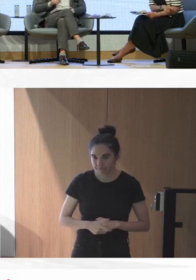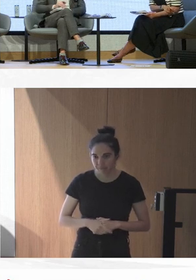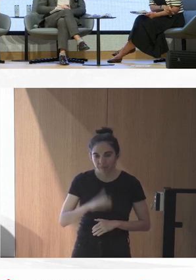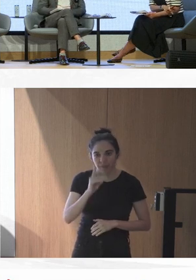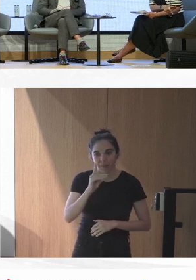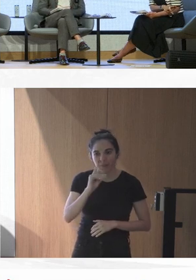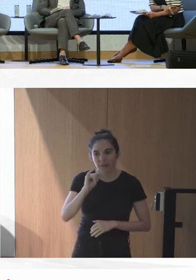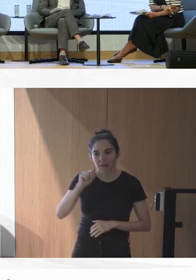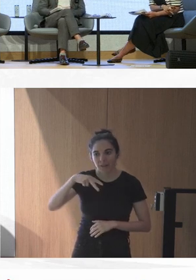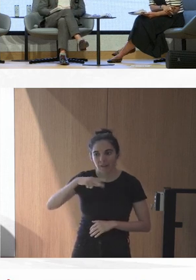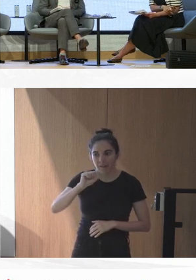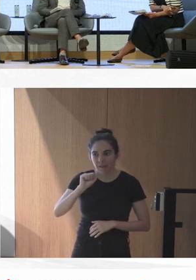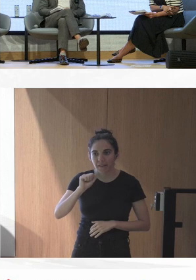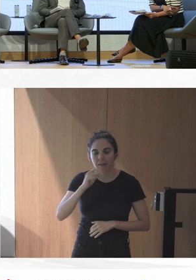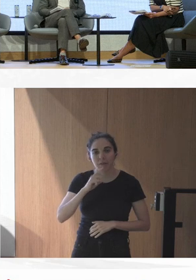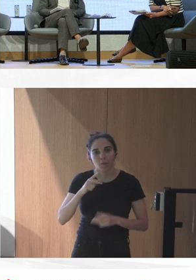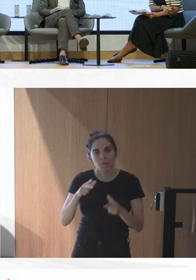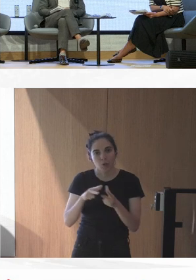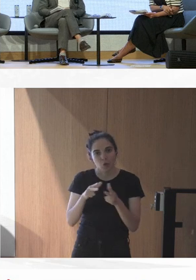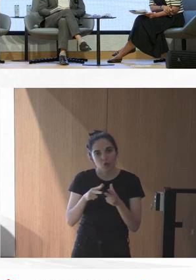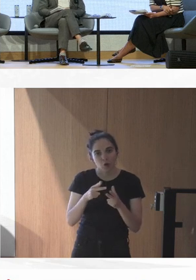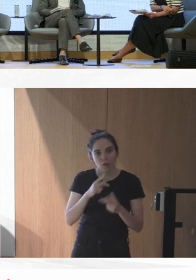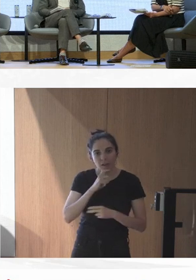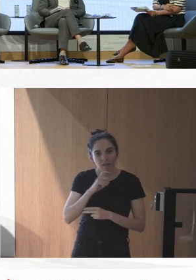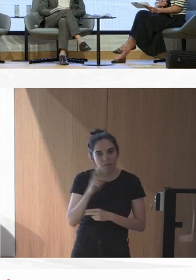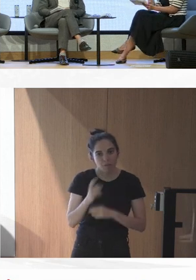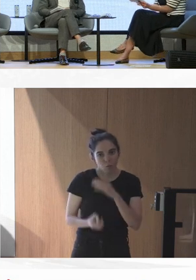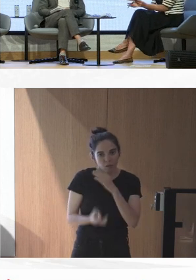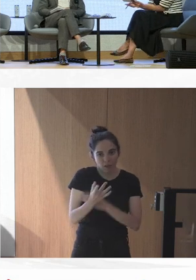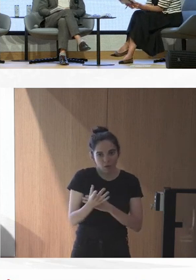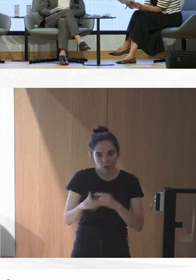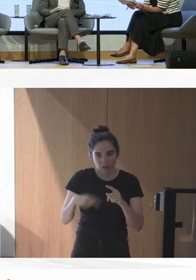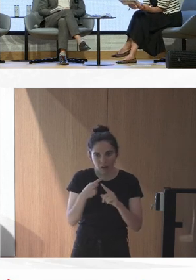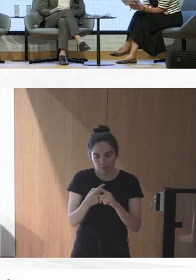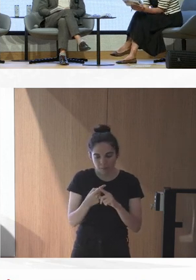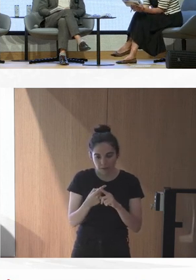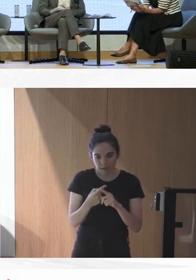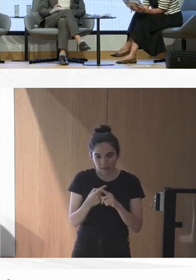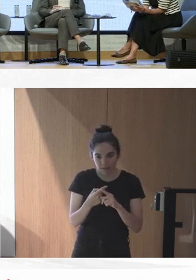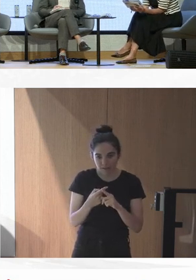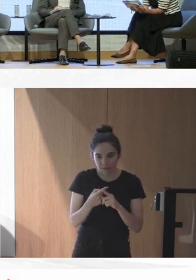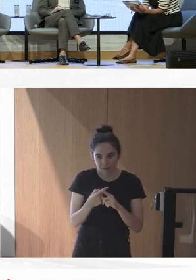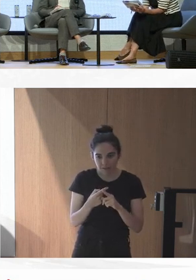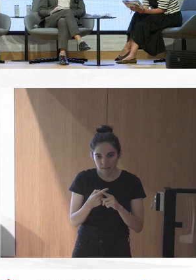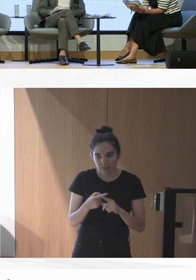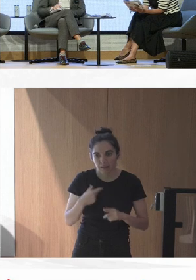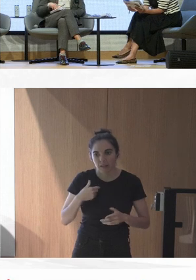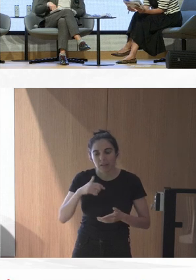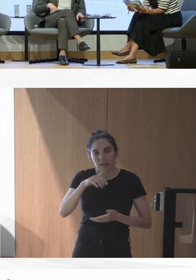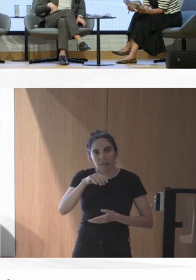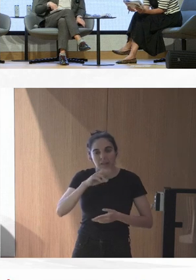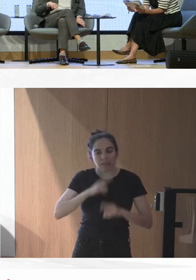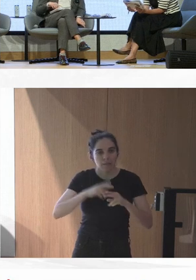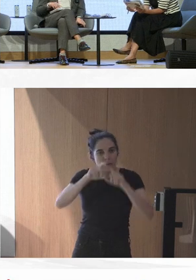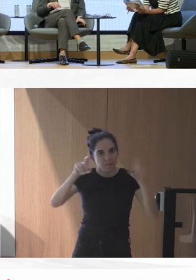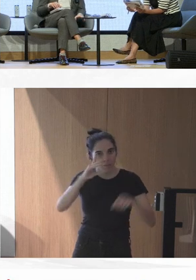Diana es socia fundadora y coordinadora de Documenta, del programa de discapacidad y justicia, que trabaja para crear